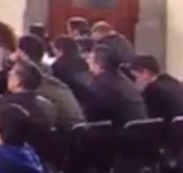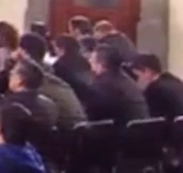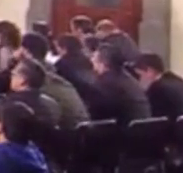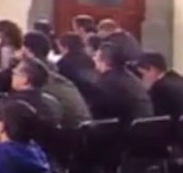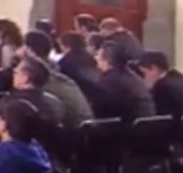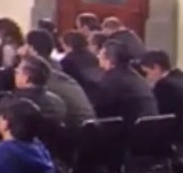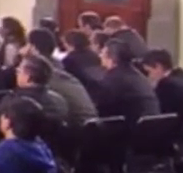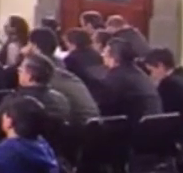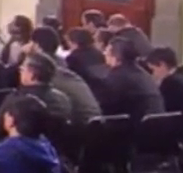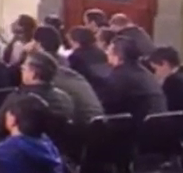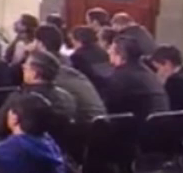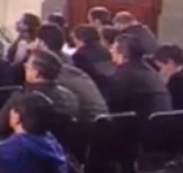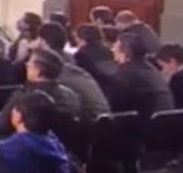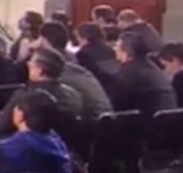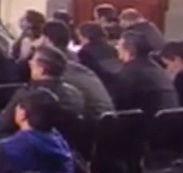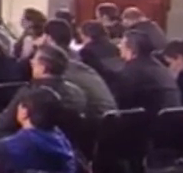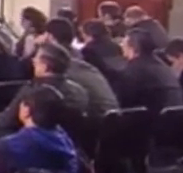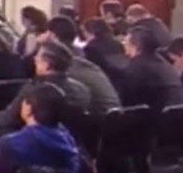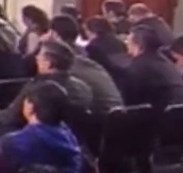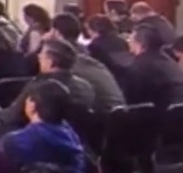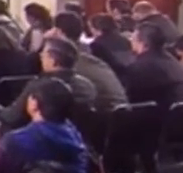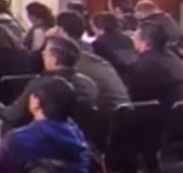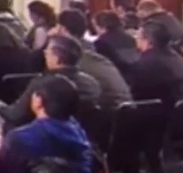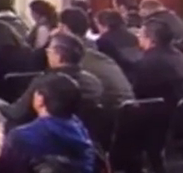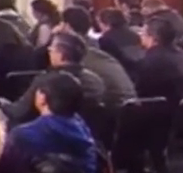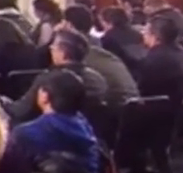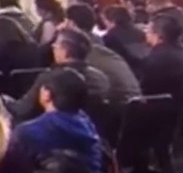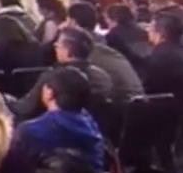está el ingeniero Alberto Castillo,